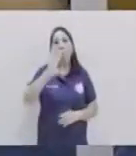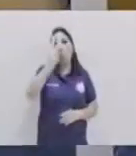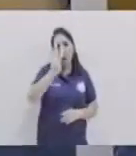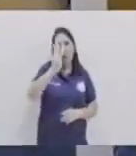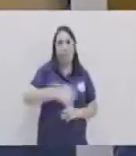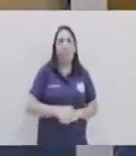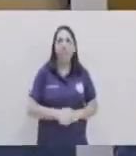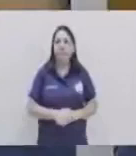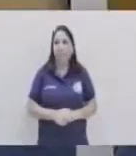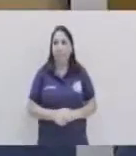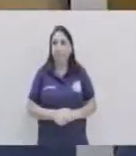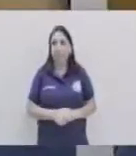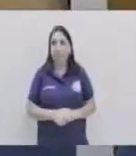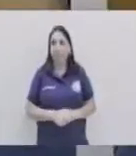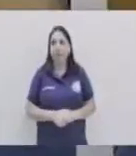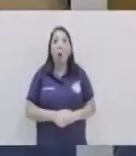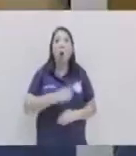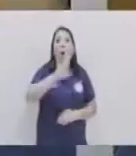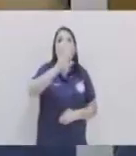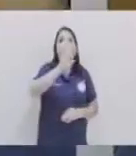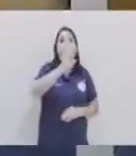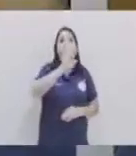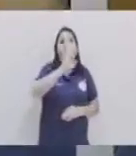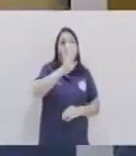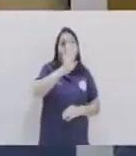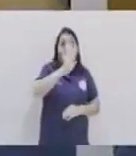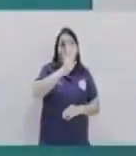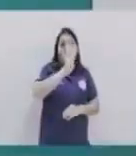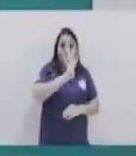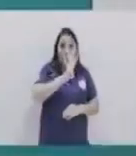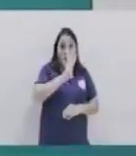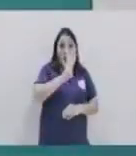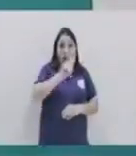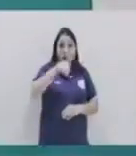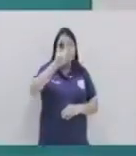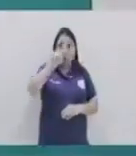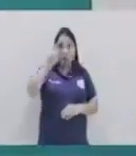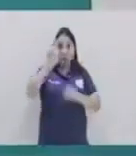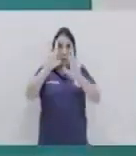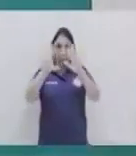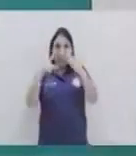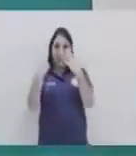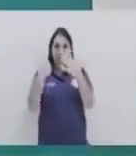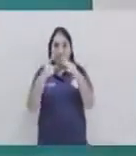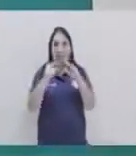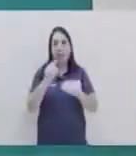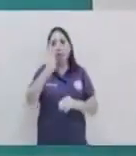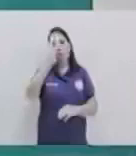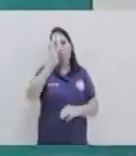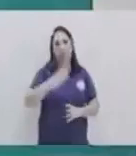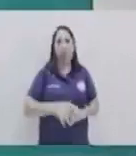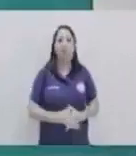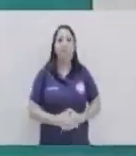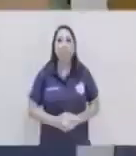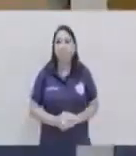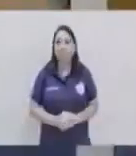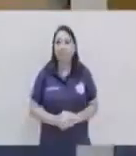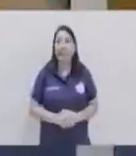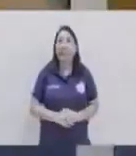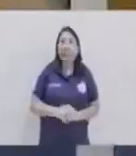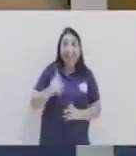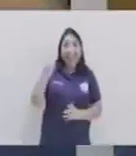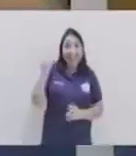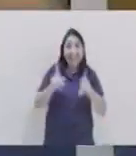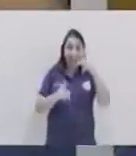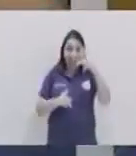4. Recordemos de que la división de términos diferentes o signos diferentes me dan negativo. Entonces